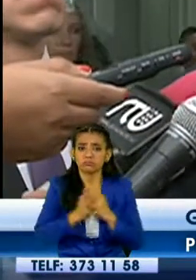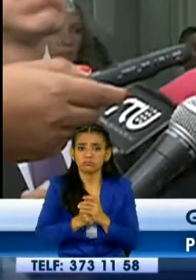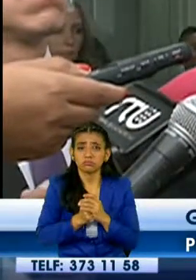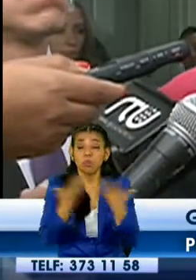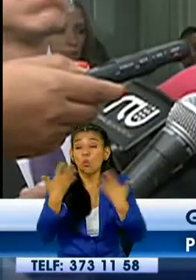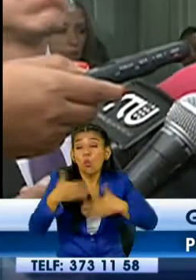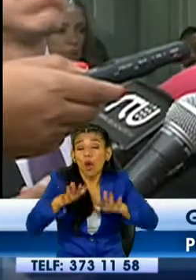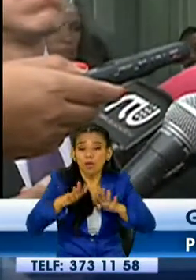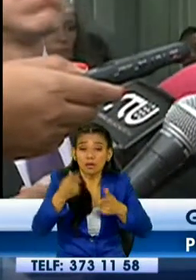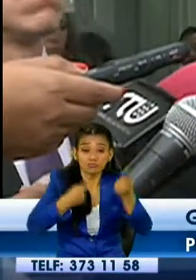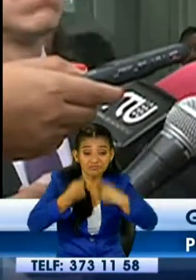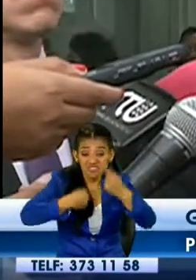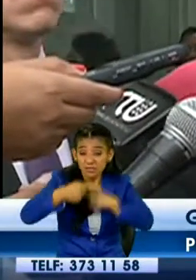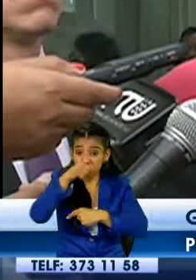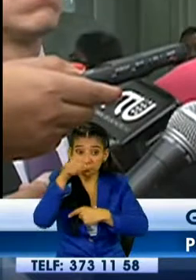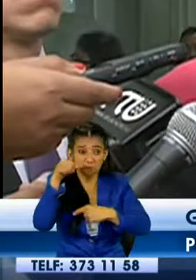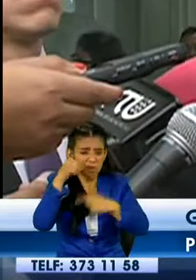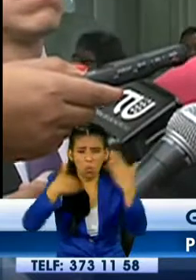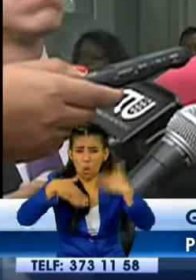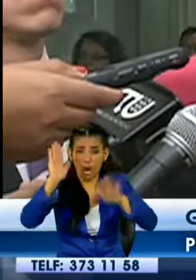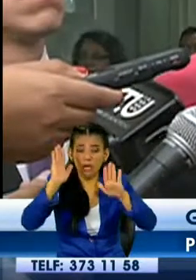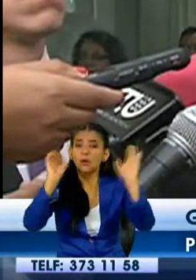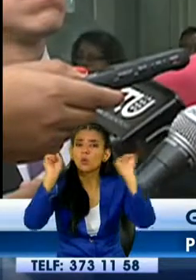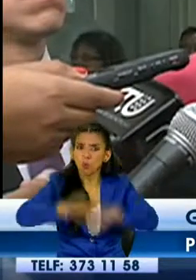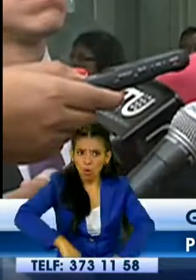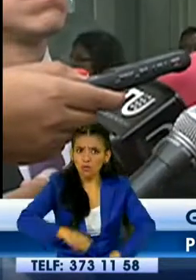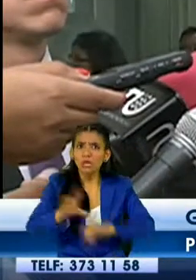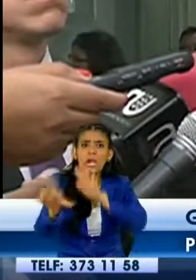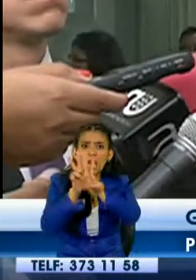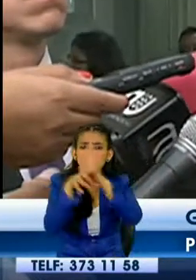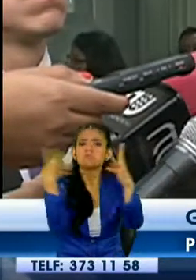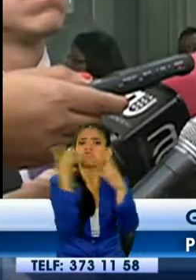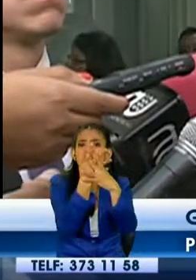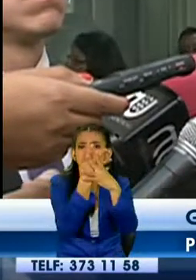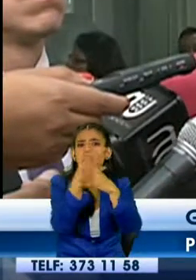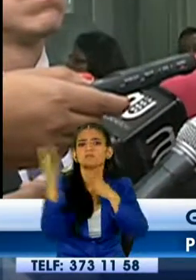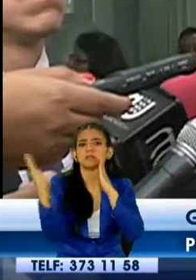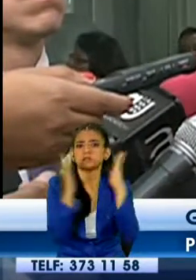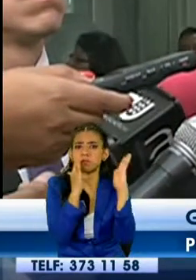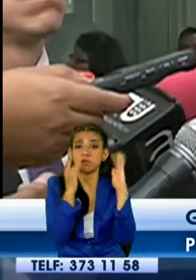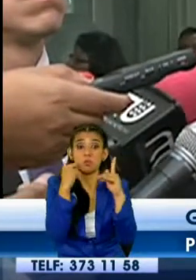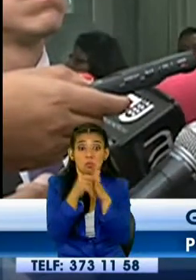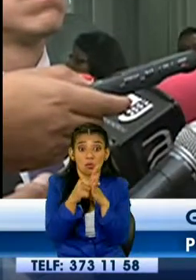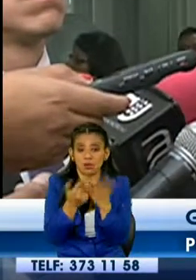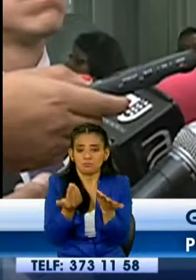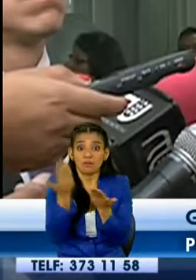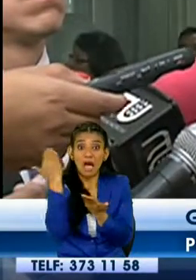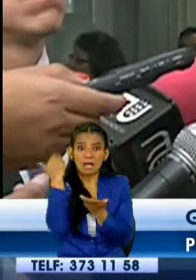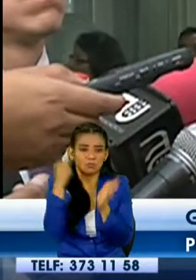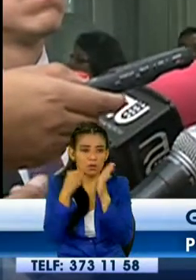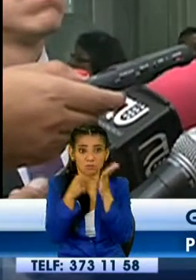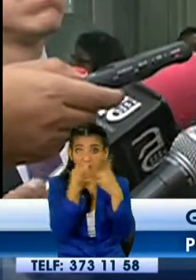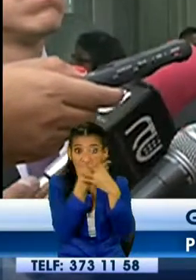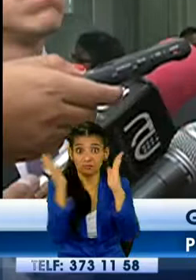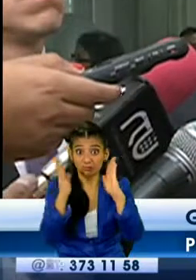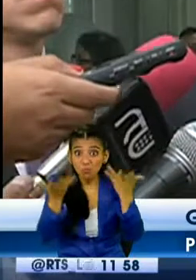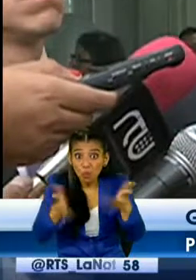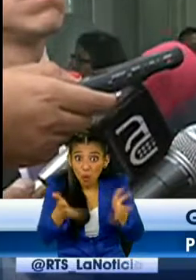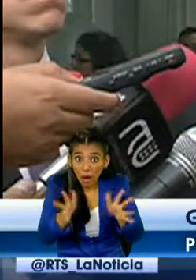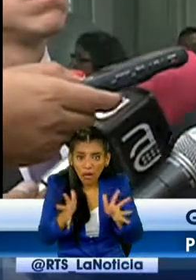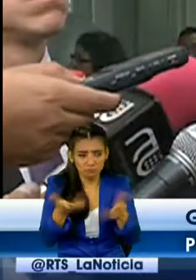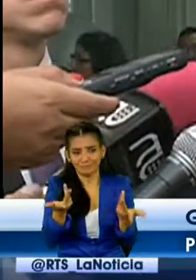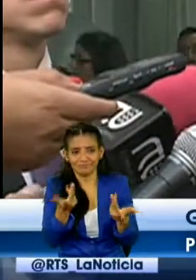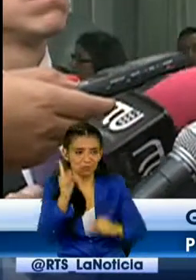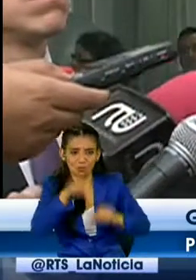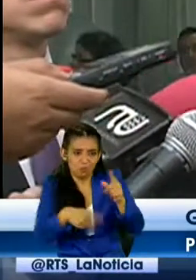la escala, haya la posibilidad de que se aplique la prisión preventiva, porque se constataba que al no haber prisión preventiva, como no